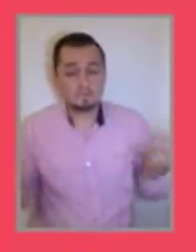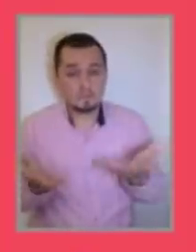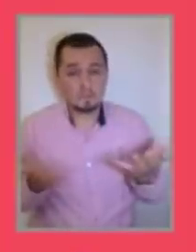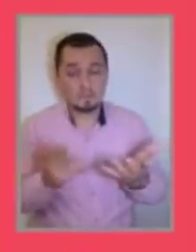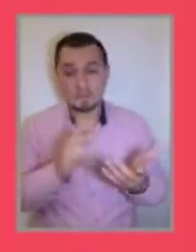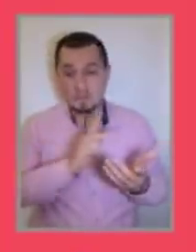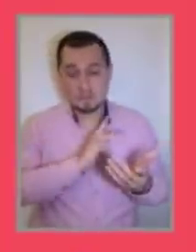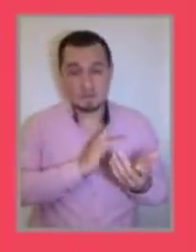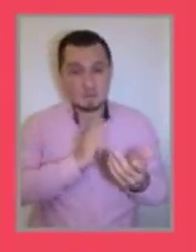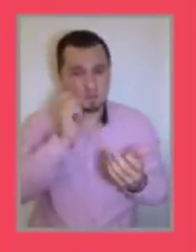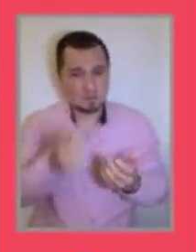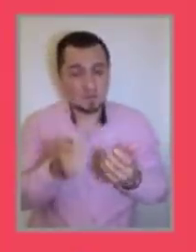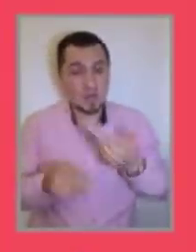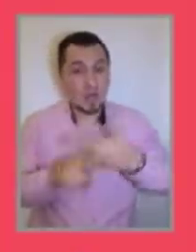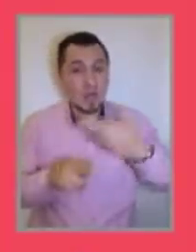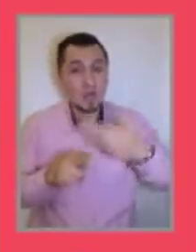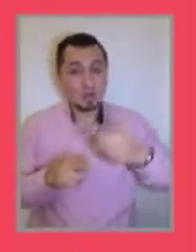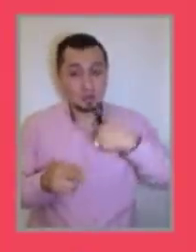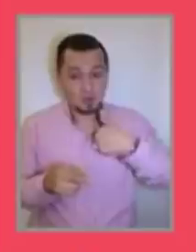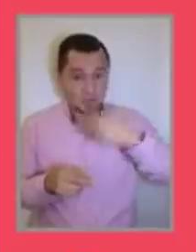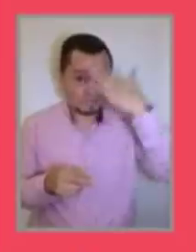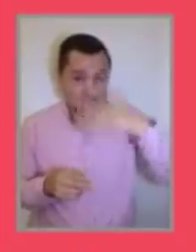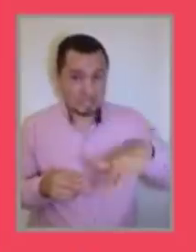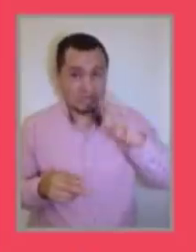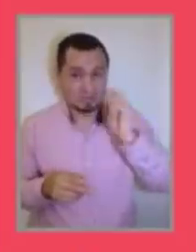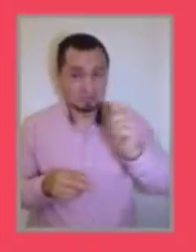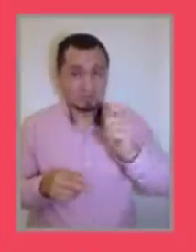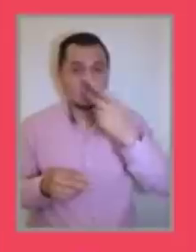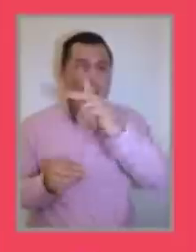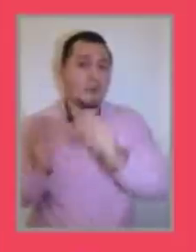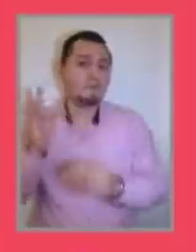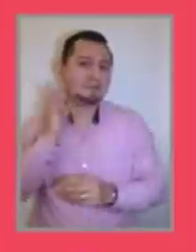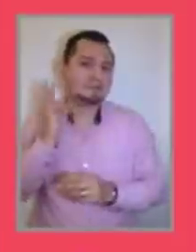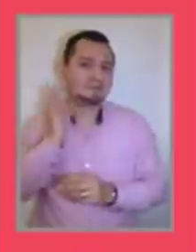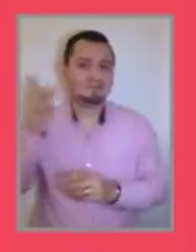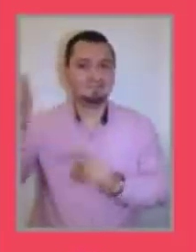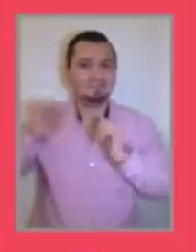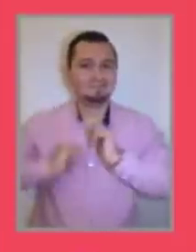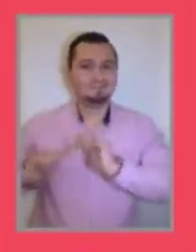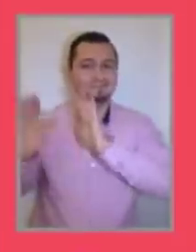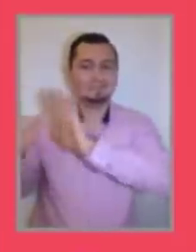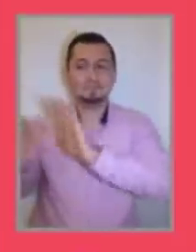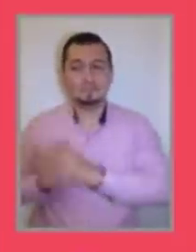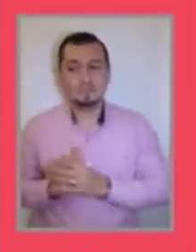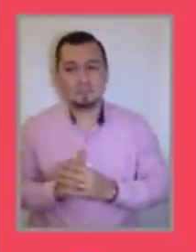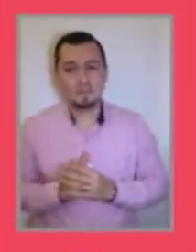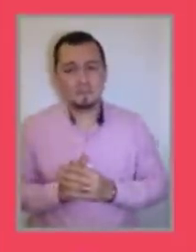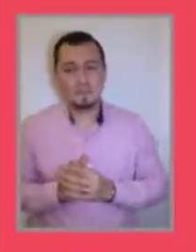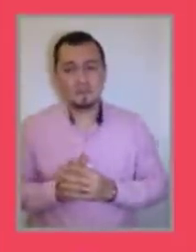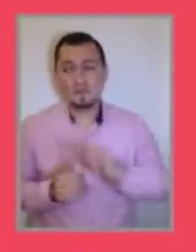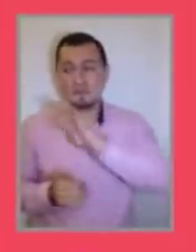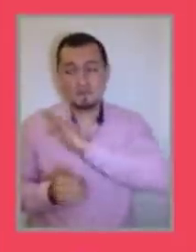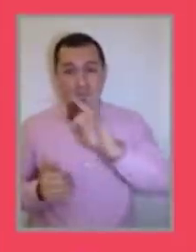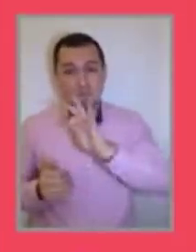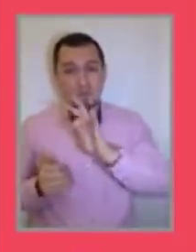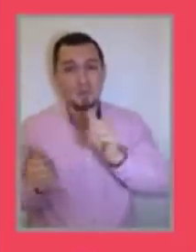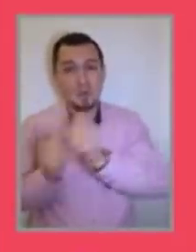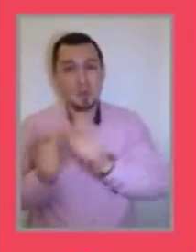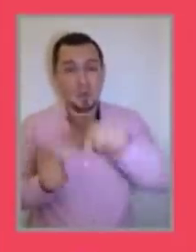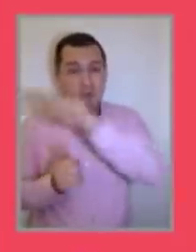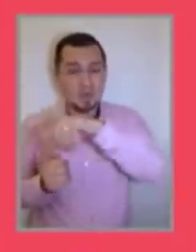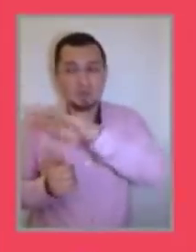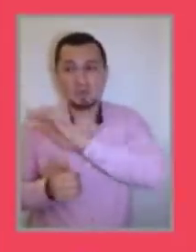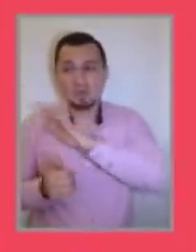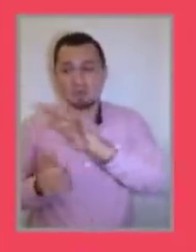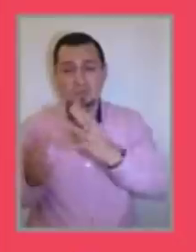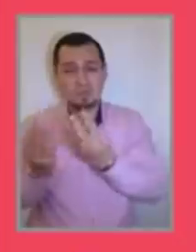deslindarse hasta donde recuerdo y donde sé, particularmente por la Fiscalía Anticorrupción. Entonces, hay que ver con ellos. Lo que yo puedo decir